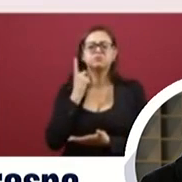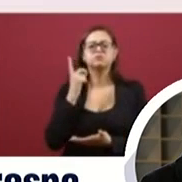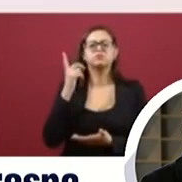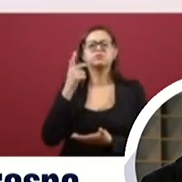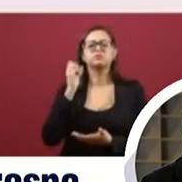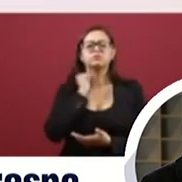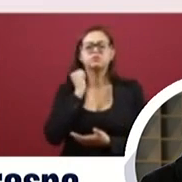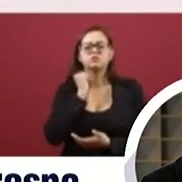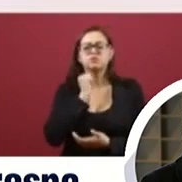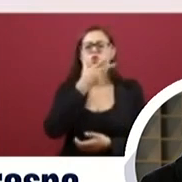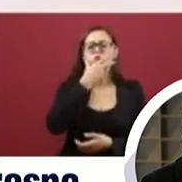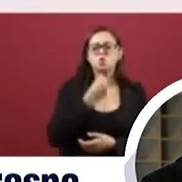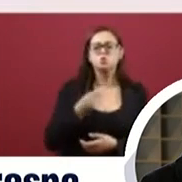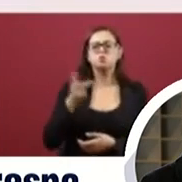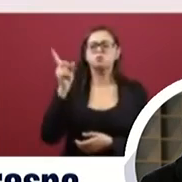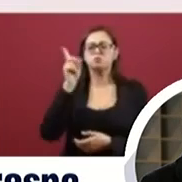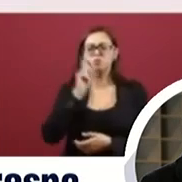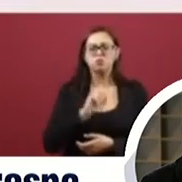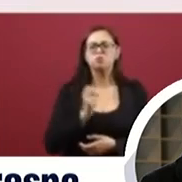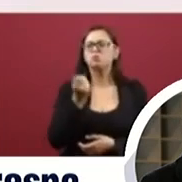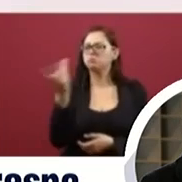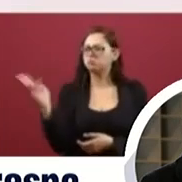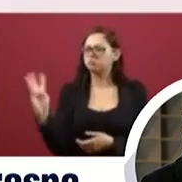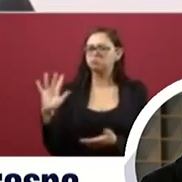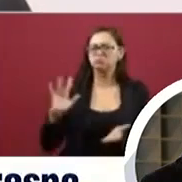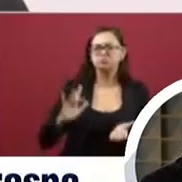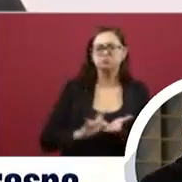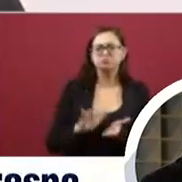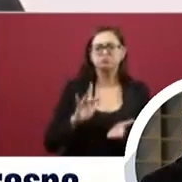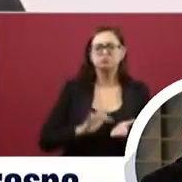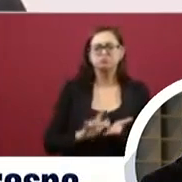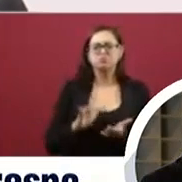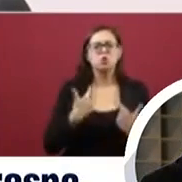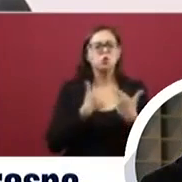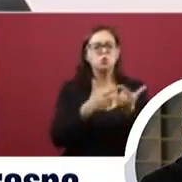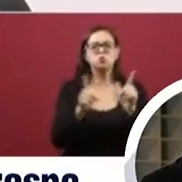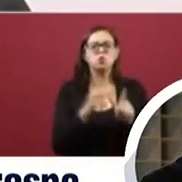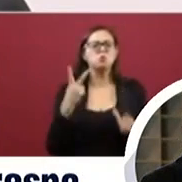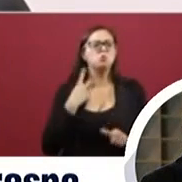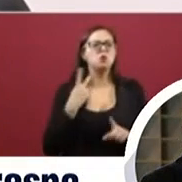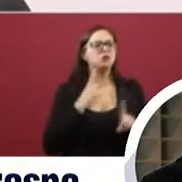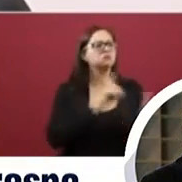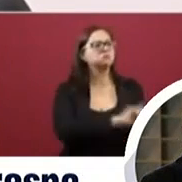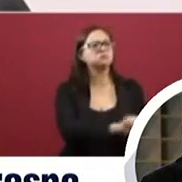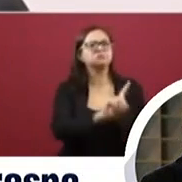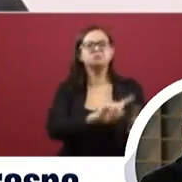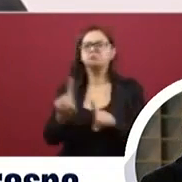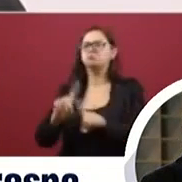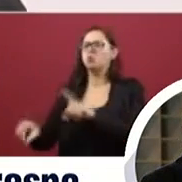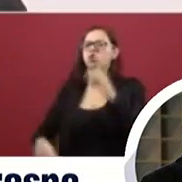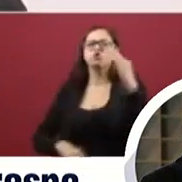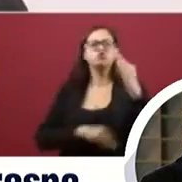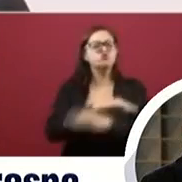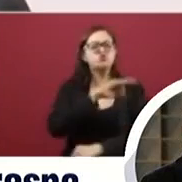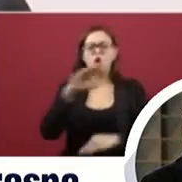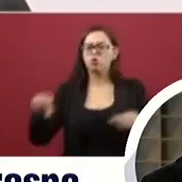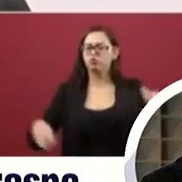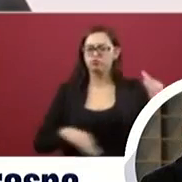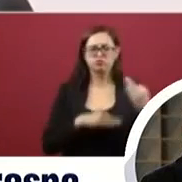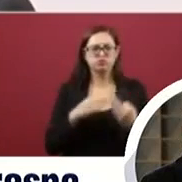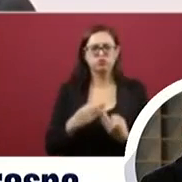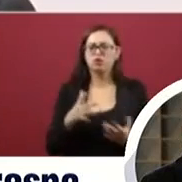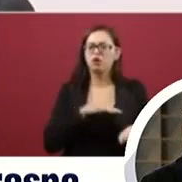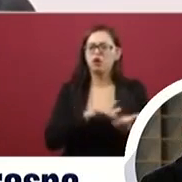se están registrando de 200 a 400 mil empleos, que es mucho. Bueno, lo que se perdió en el aeropuerto de Texcoco, que eran cerca de 45